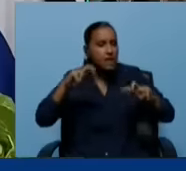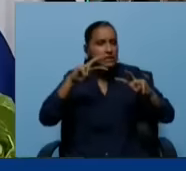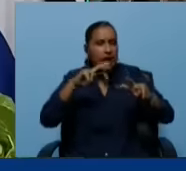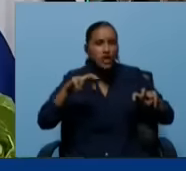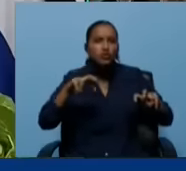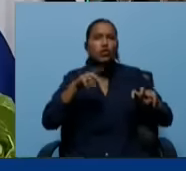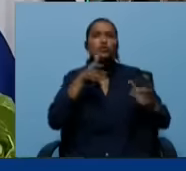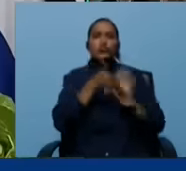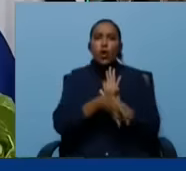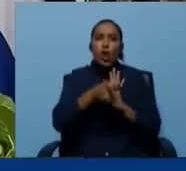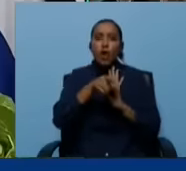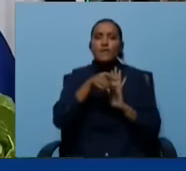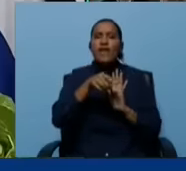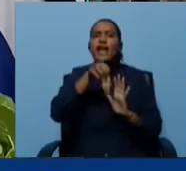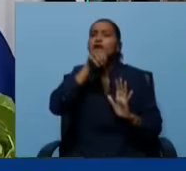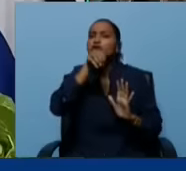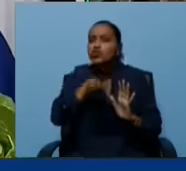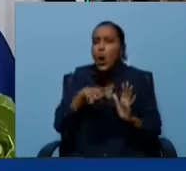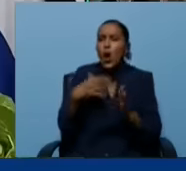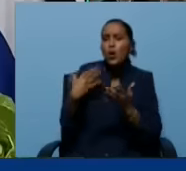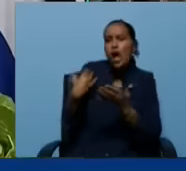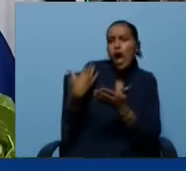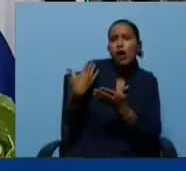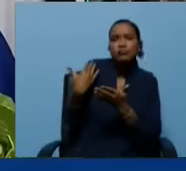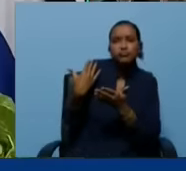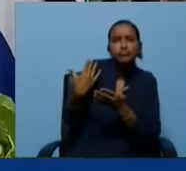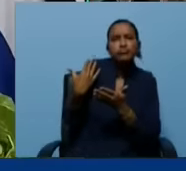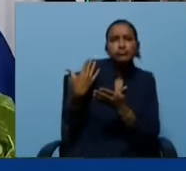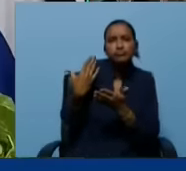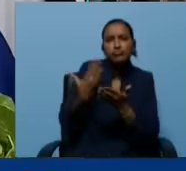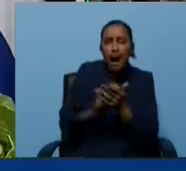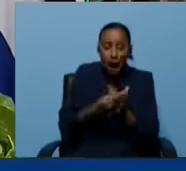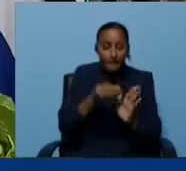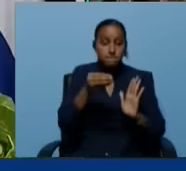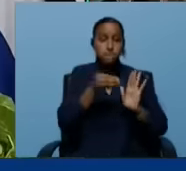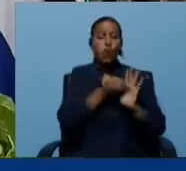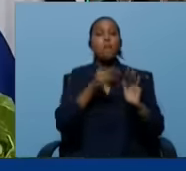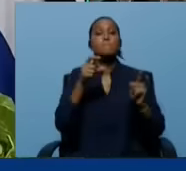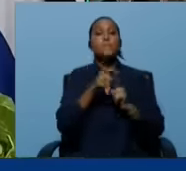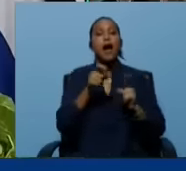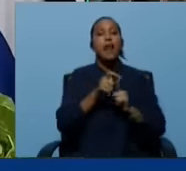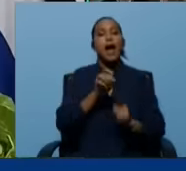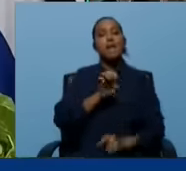esclavitud, los que transitaron